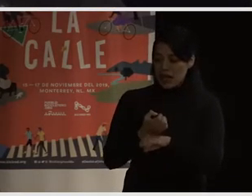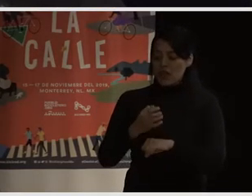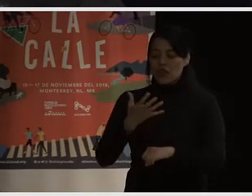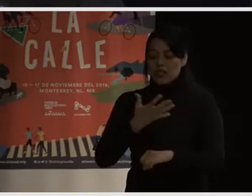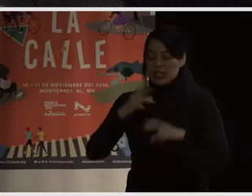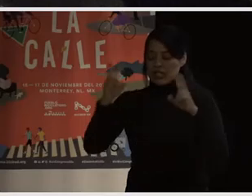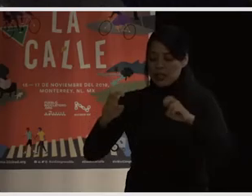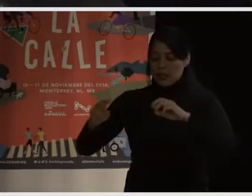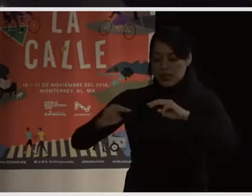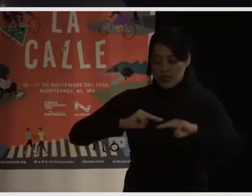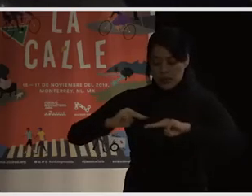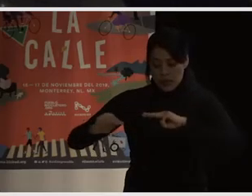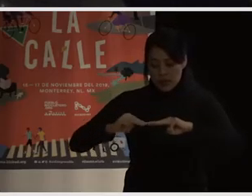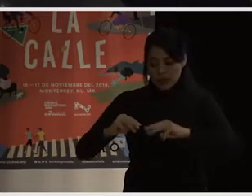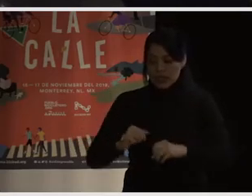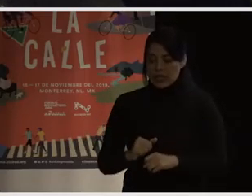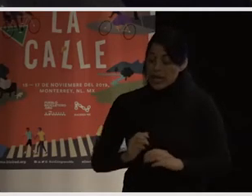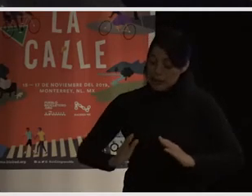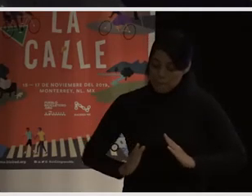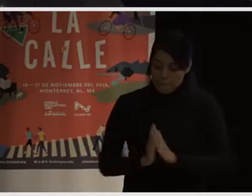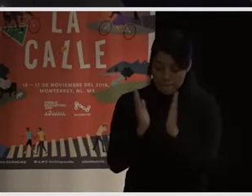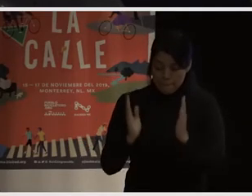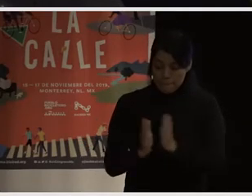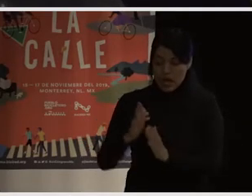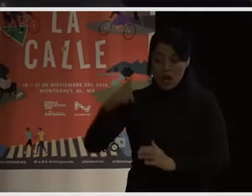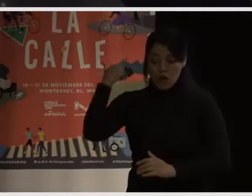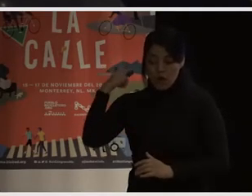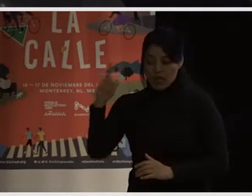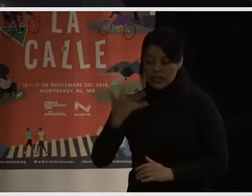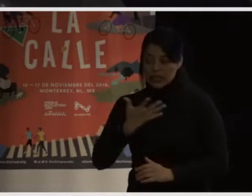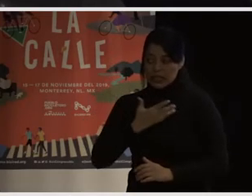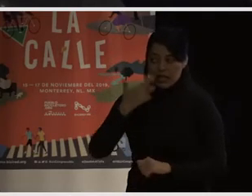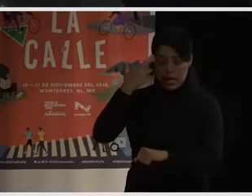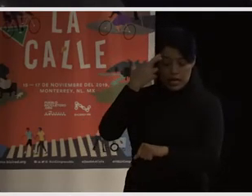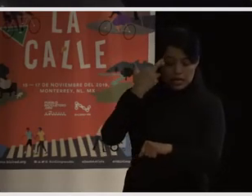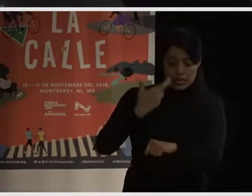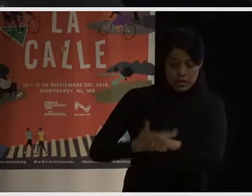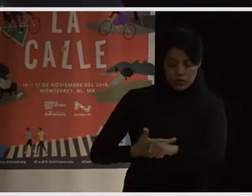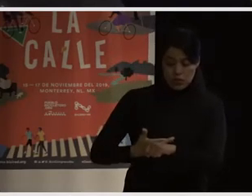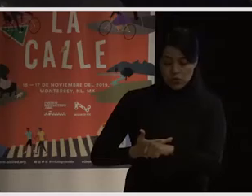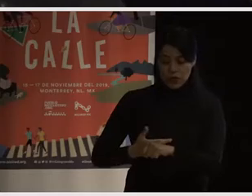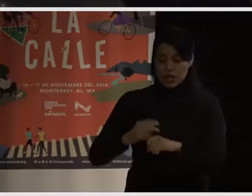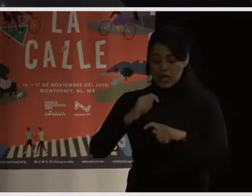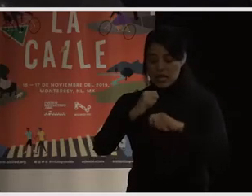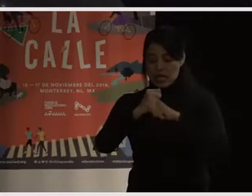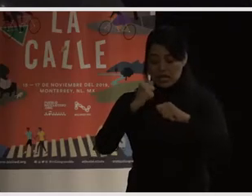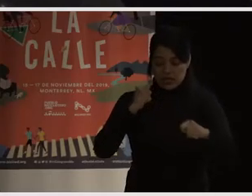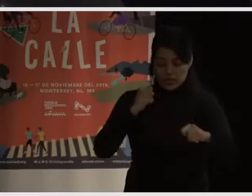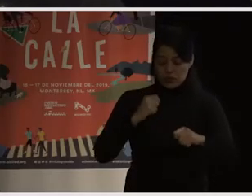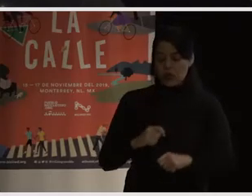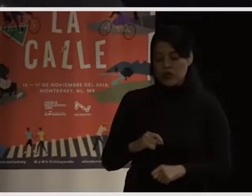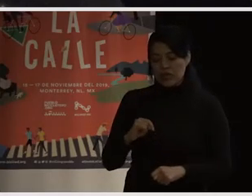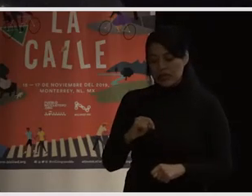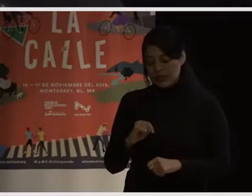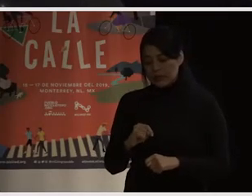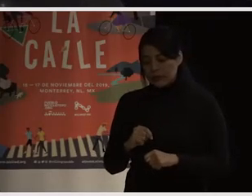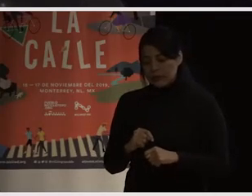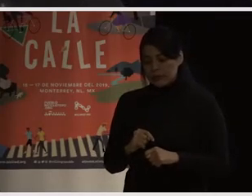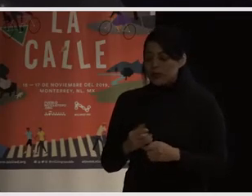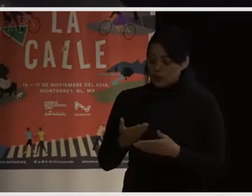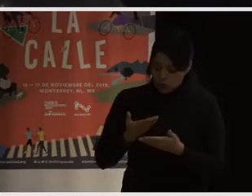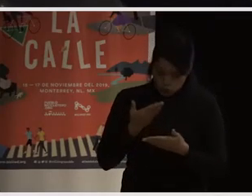y sobre todo en movilidad activa guadalajara ahora tiene la responsabilidad de el transporte masivo nos va a atravesar si nos va a dar